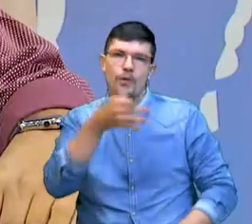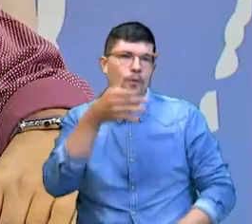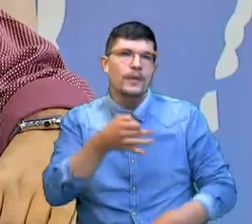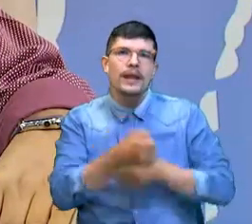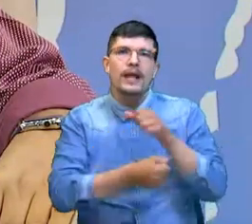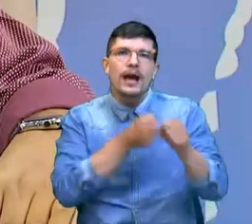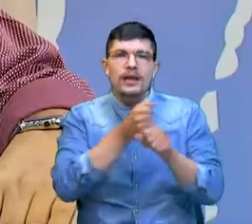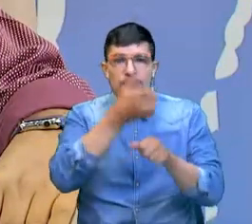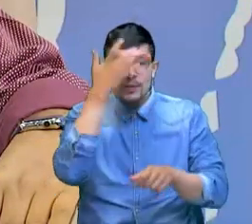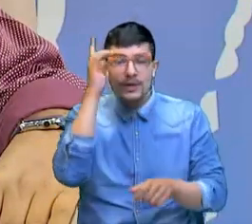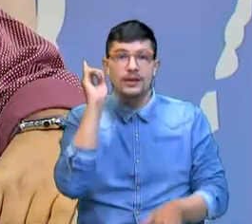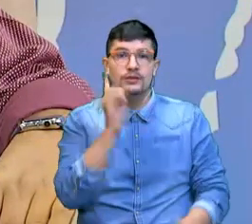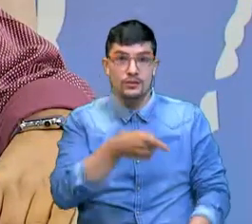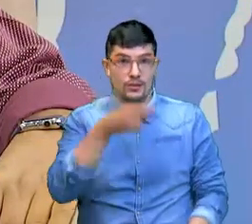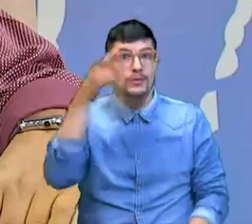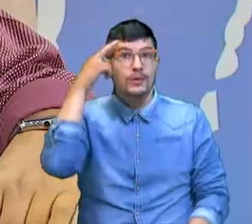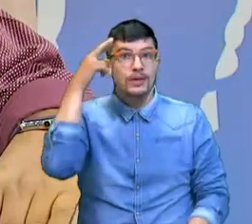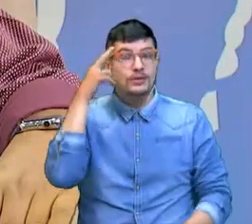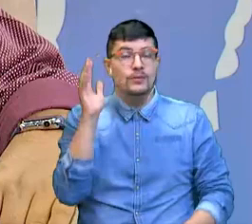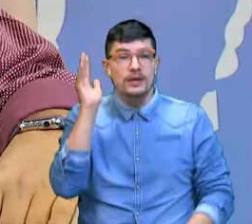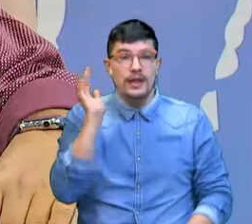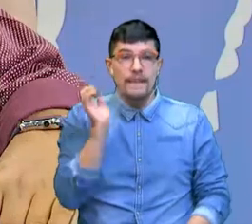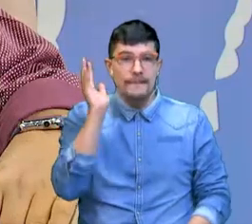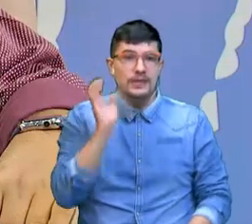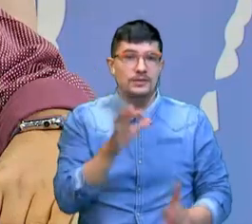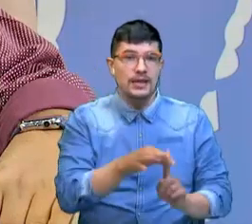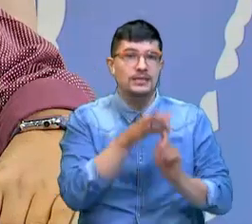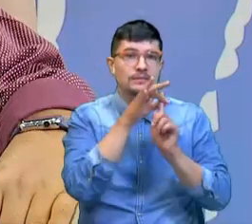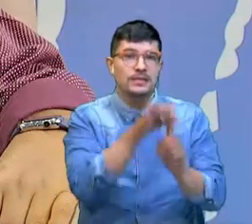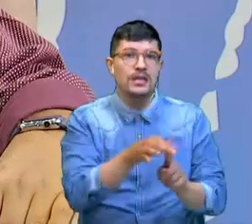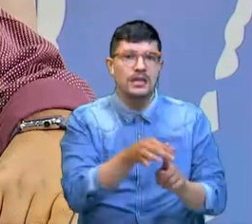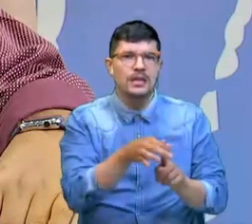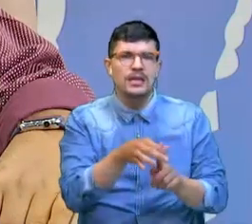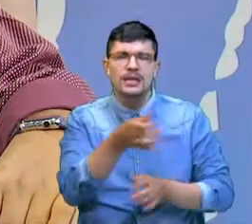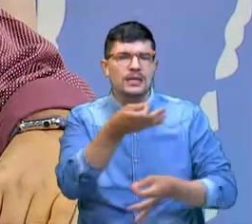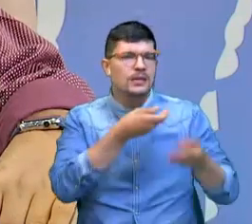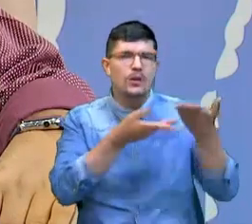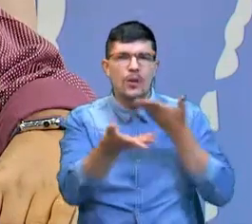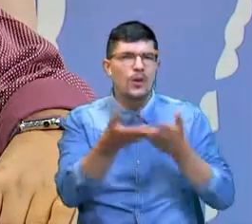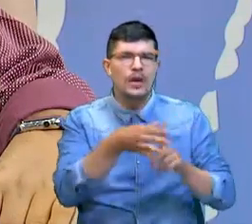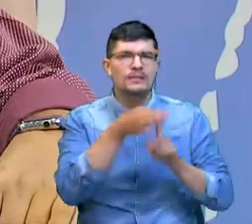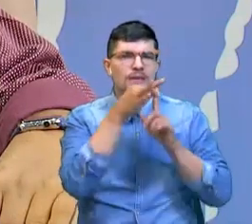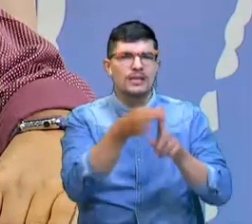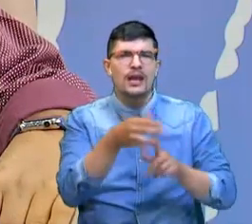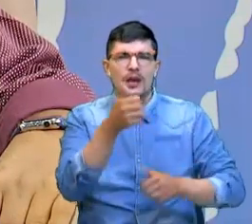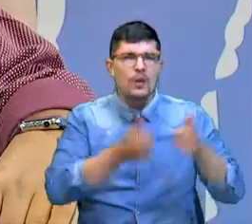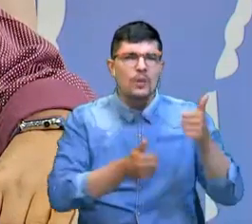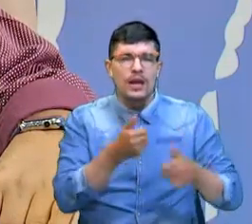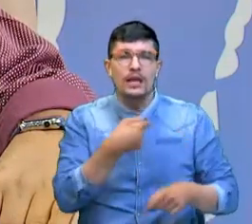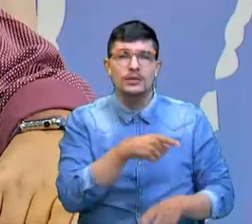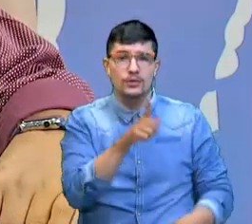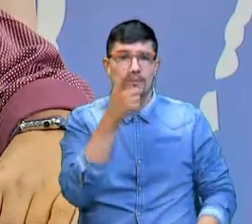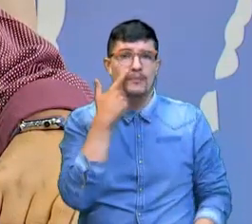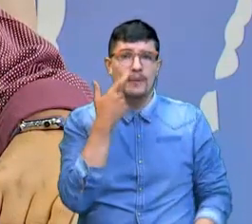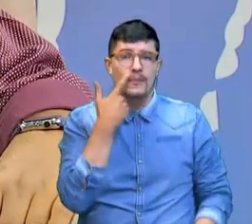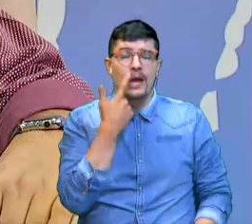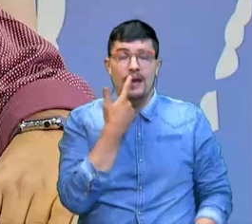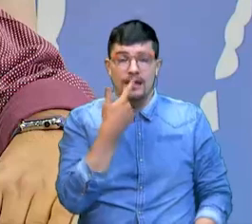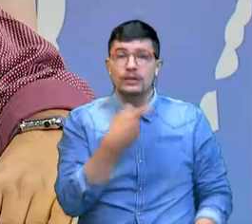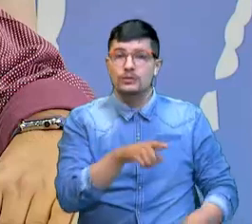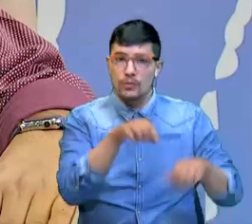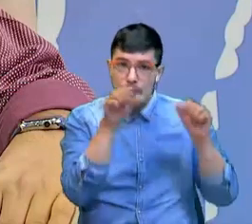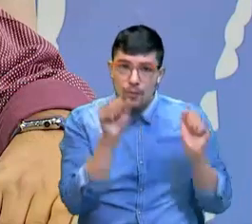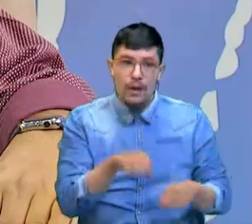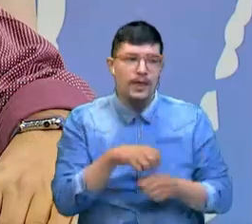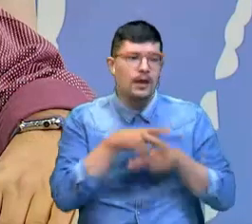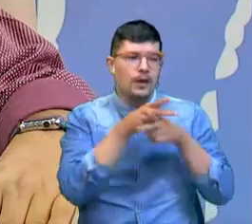por eso es una pensión especial. ¿Y en qué consiste la especialidad? Que la persona, el padre de familia, pueda irse a